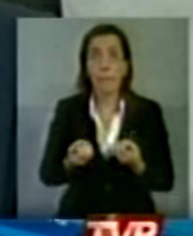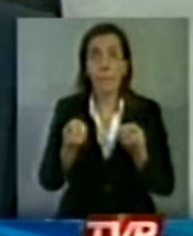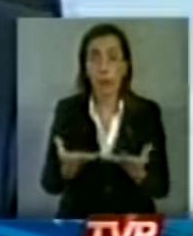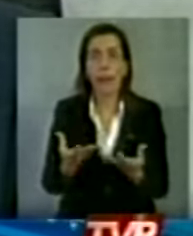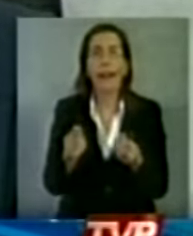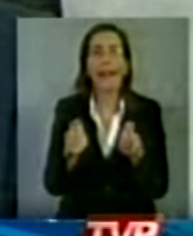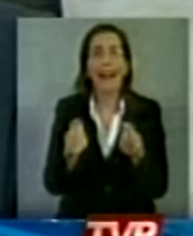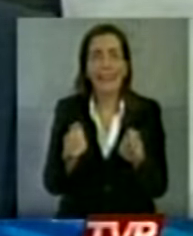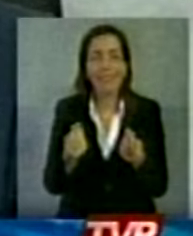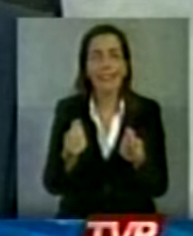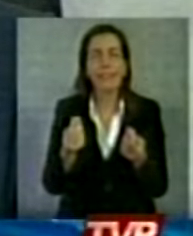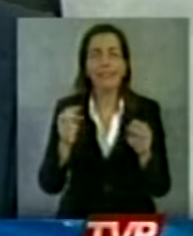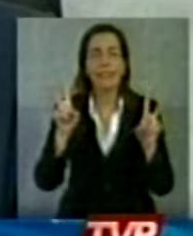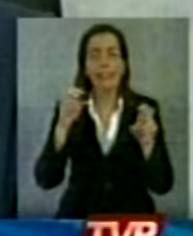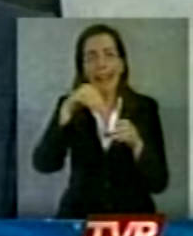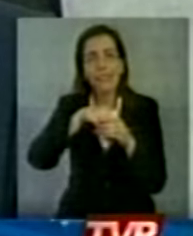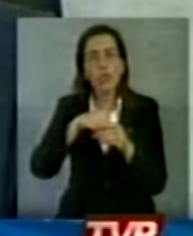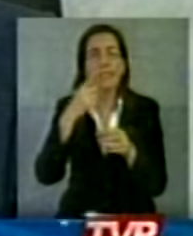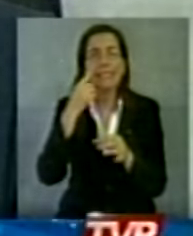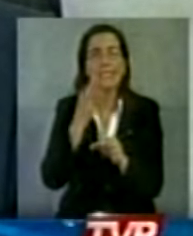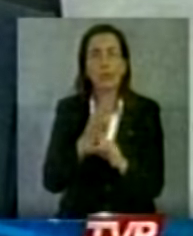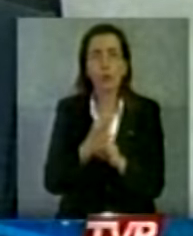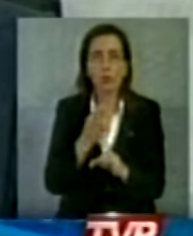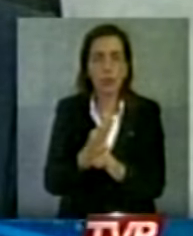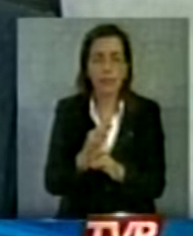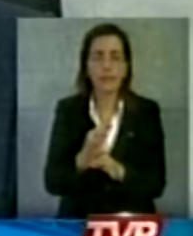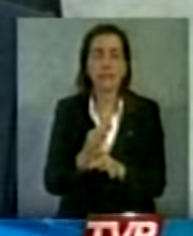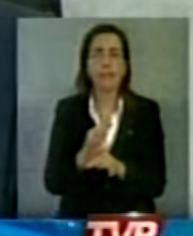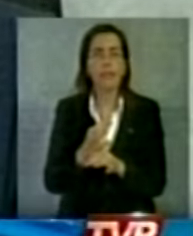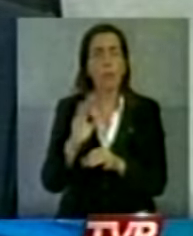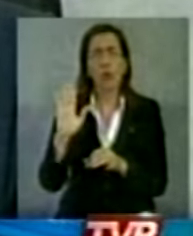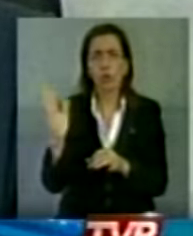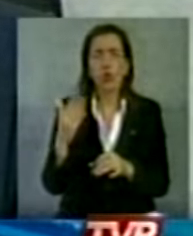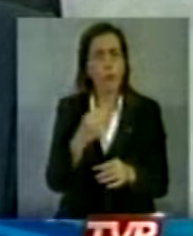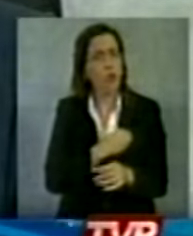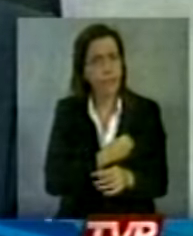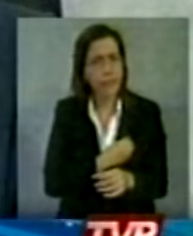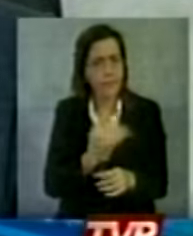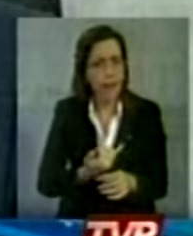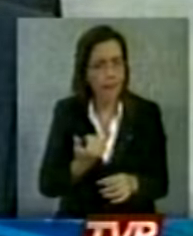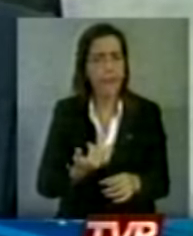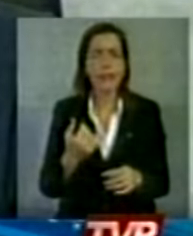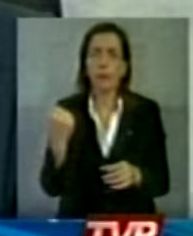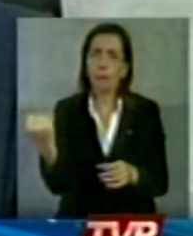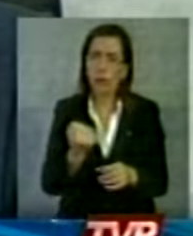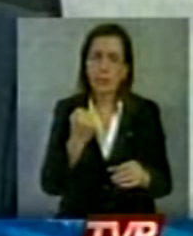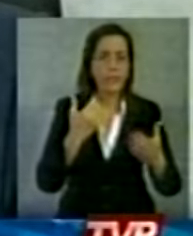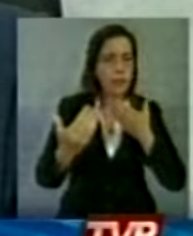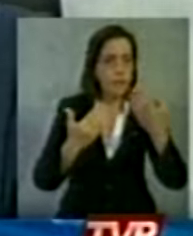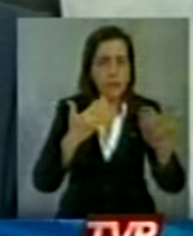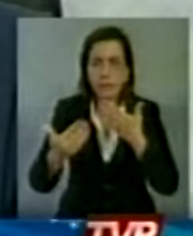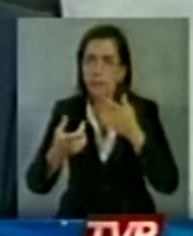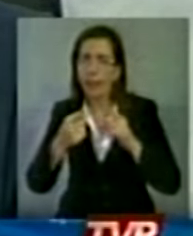la calidad de nuestras instituciones. Las instituciones generan confianza, organizan las